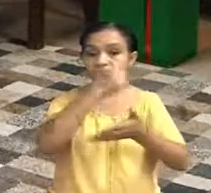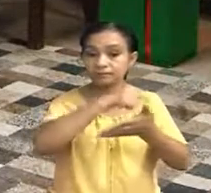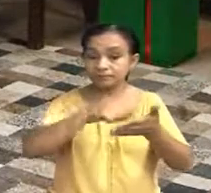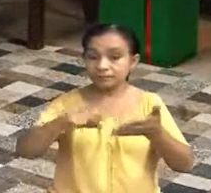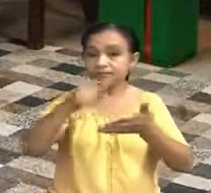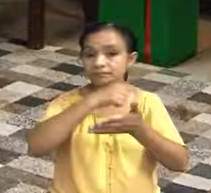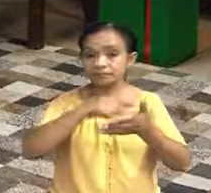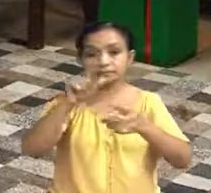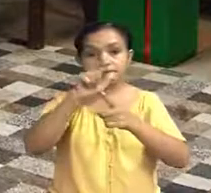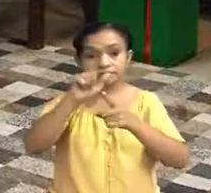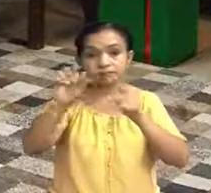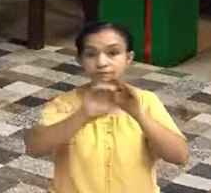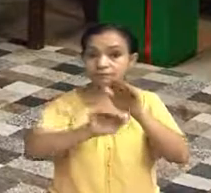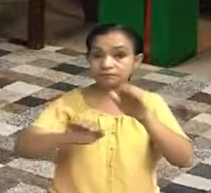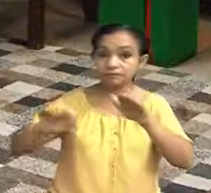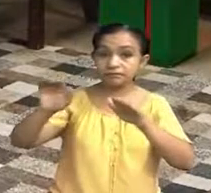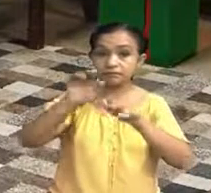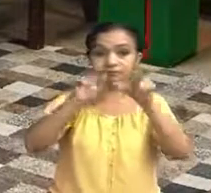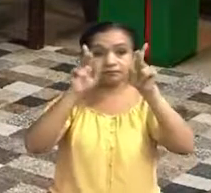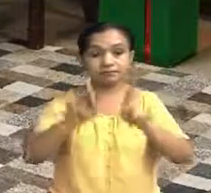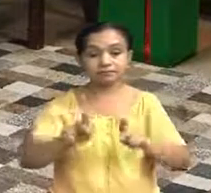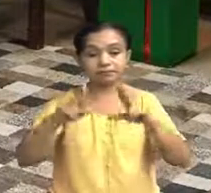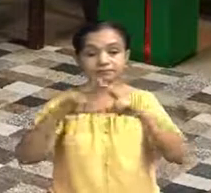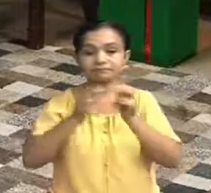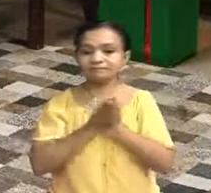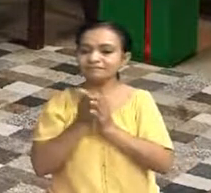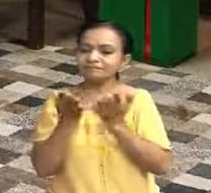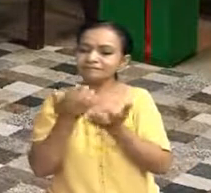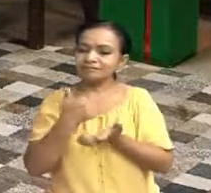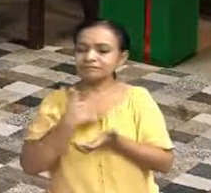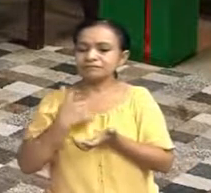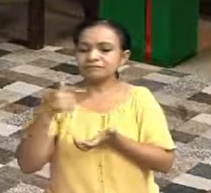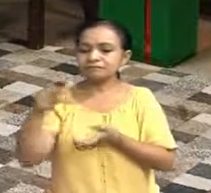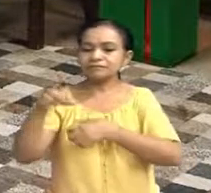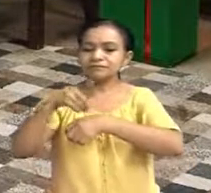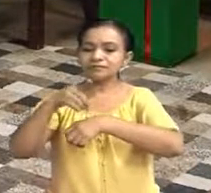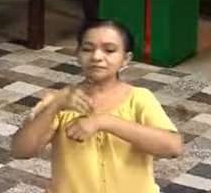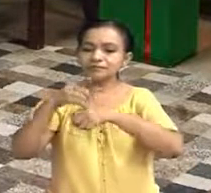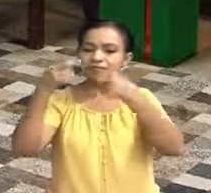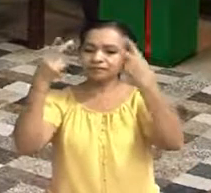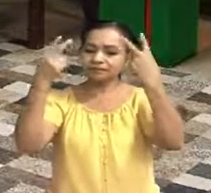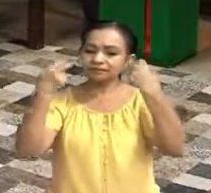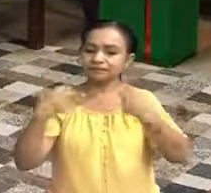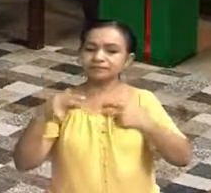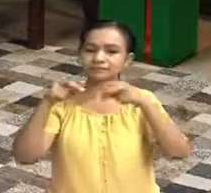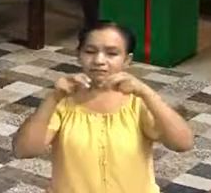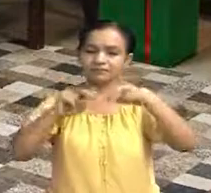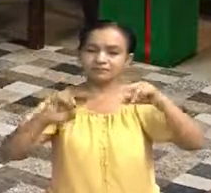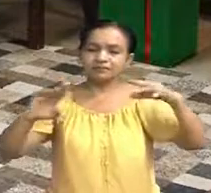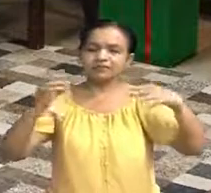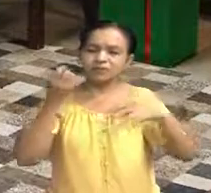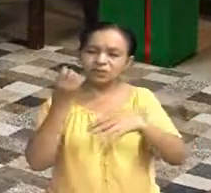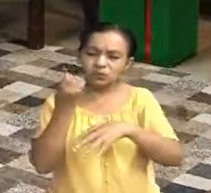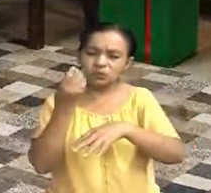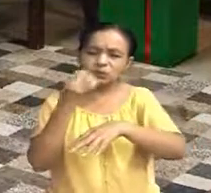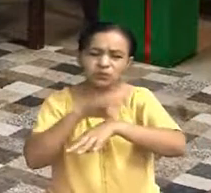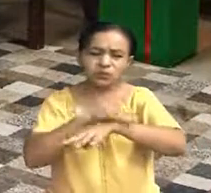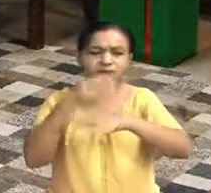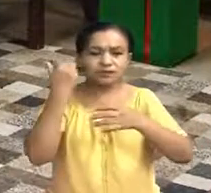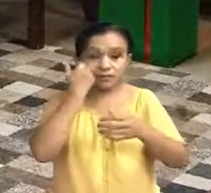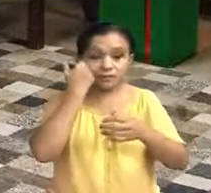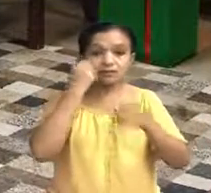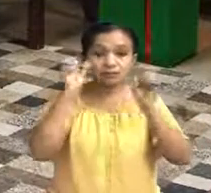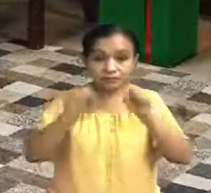mes, cada año, más nicaragüenses están optando por la medicina tradicional como una manera de aliviar sus dolores, de aliviar sus